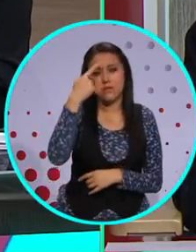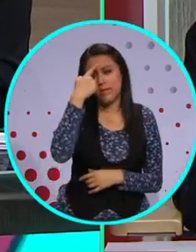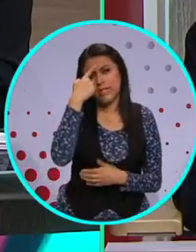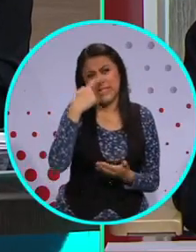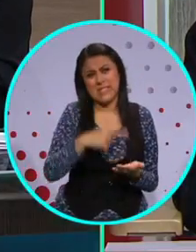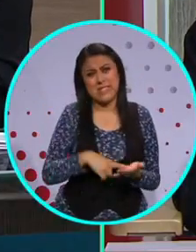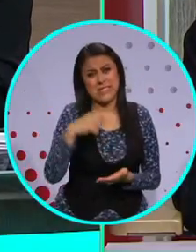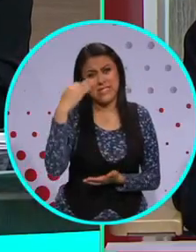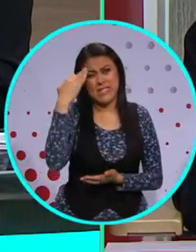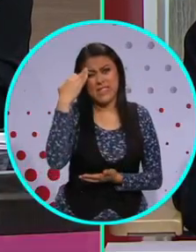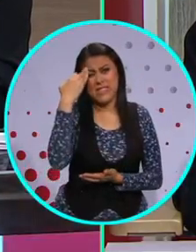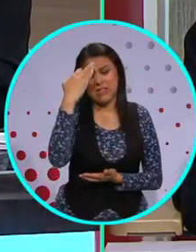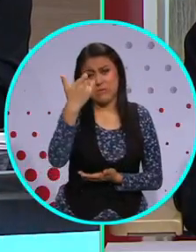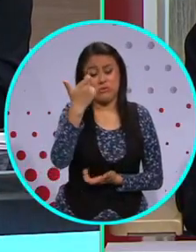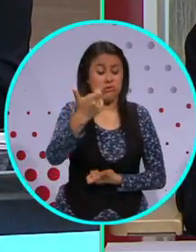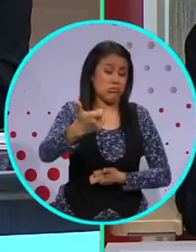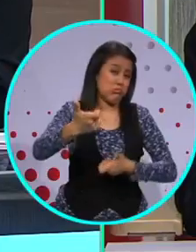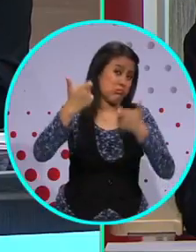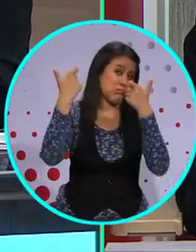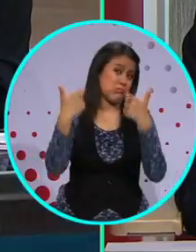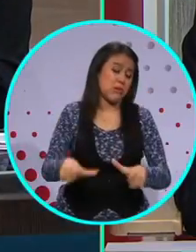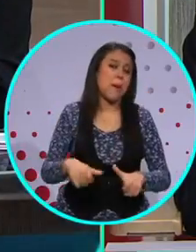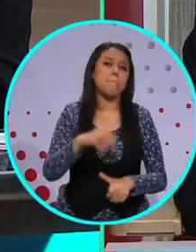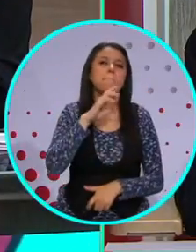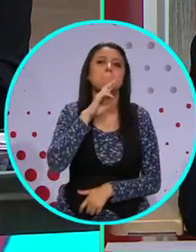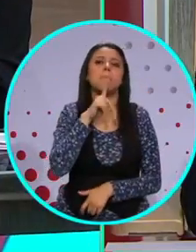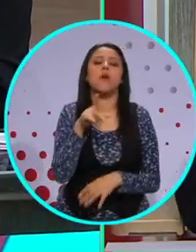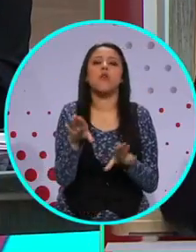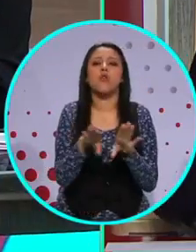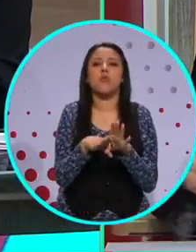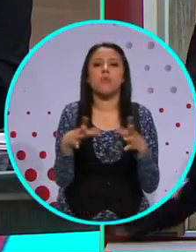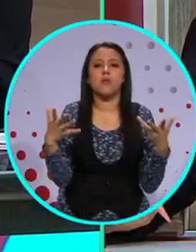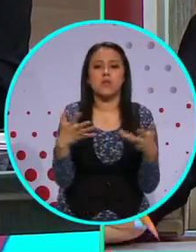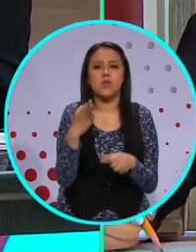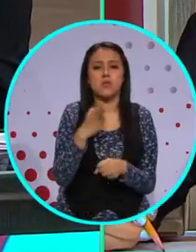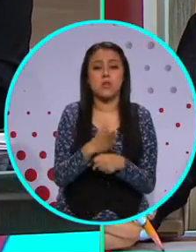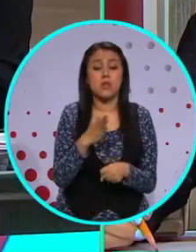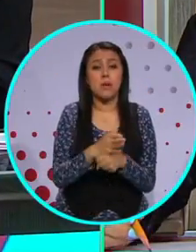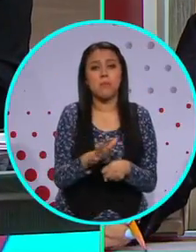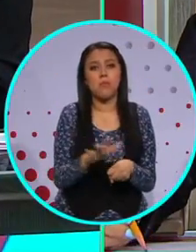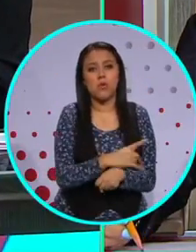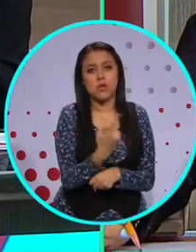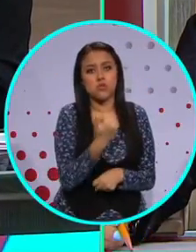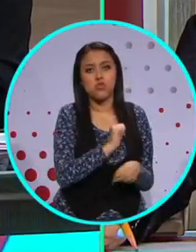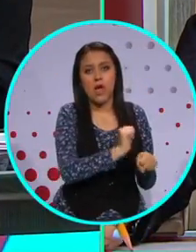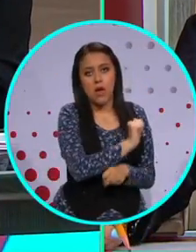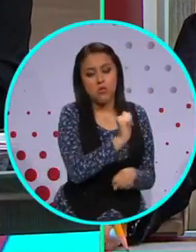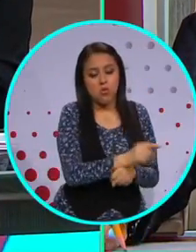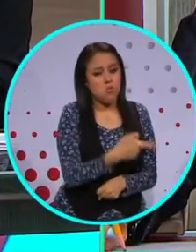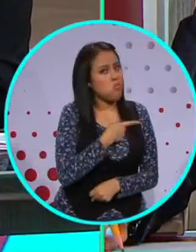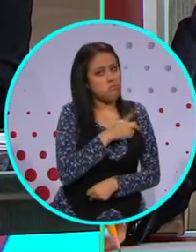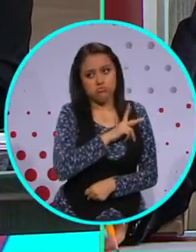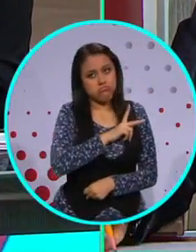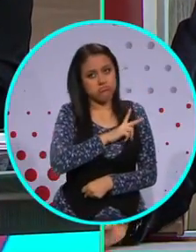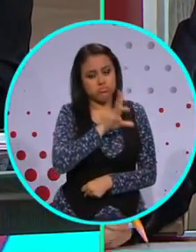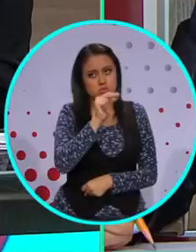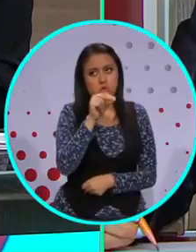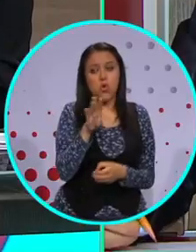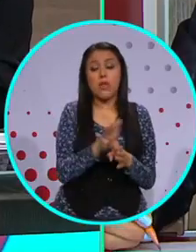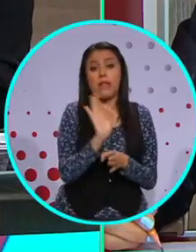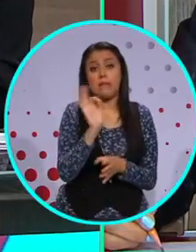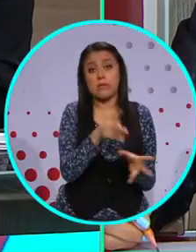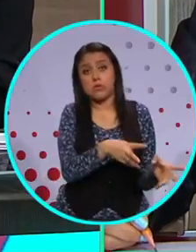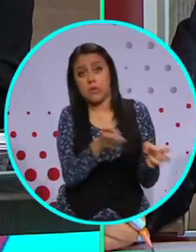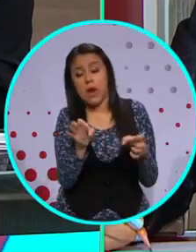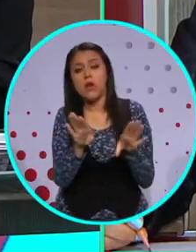golpes me gusta cómo se desarma la de esto porque tiene un carro que no es suyo que lo pone a pesar de robo como sean para este